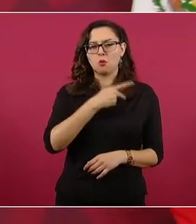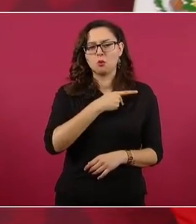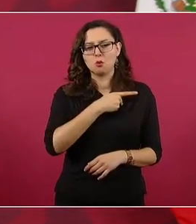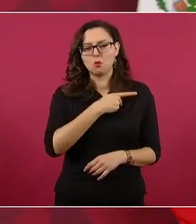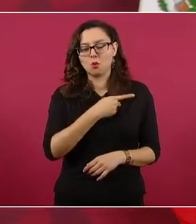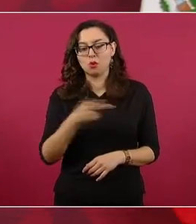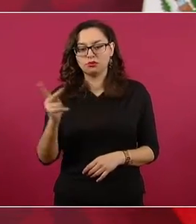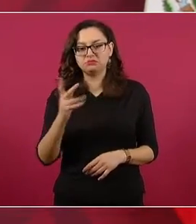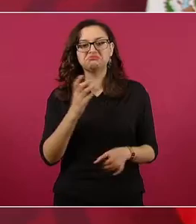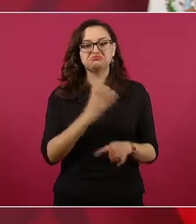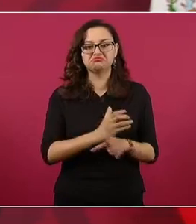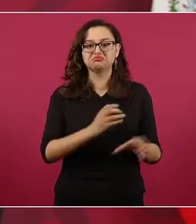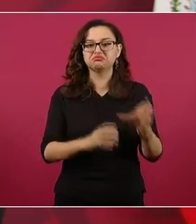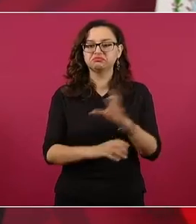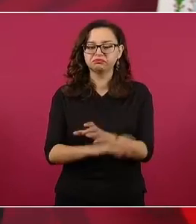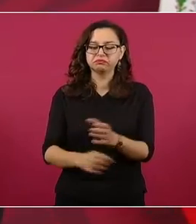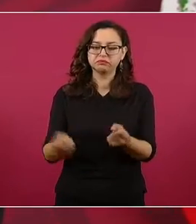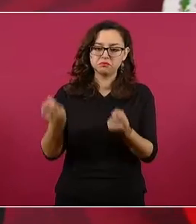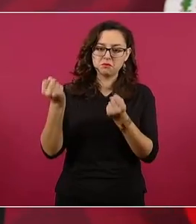estas mercancías.